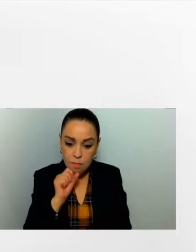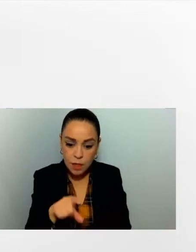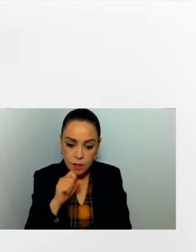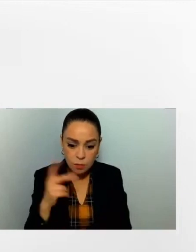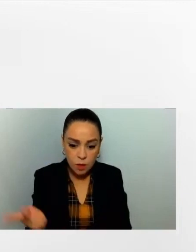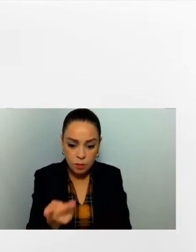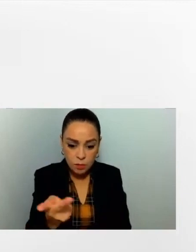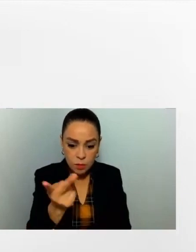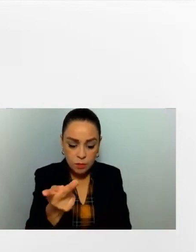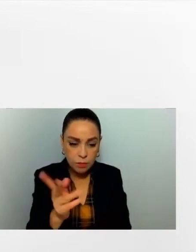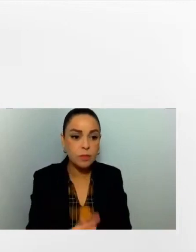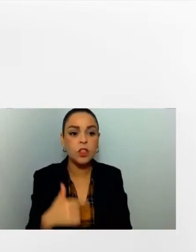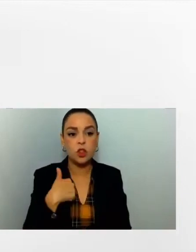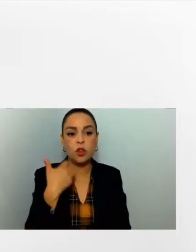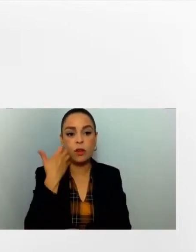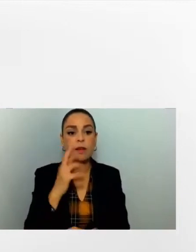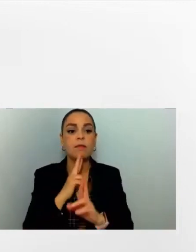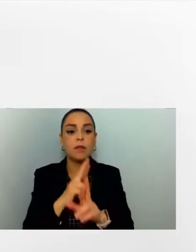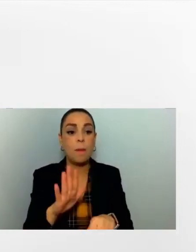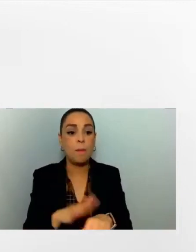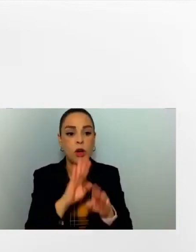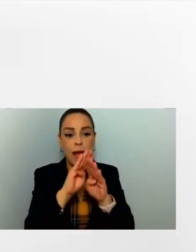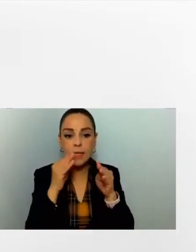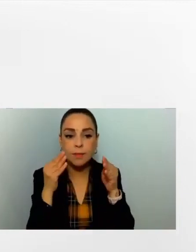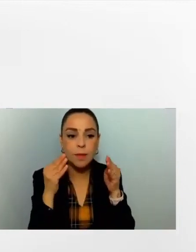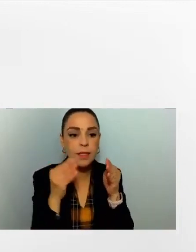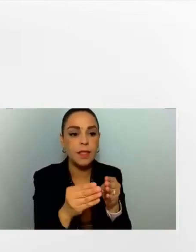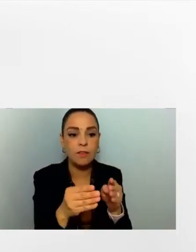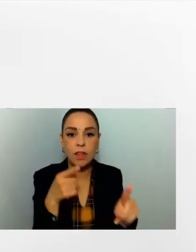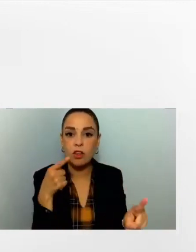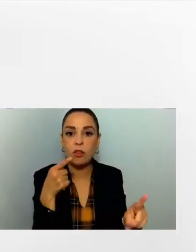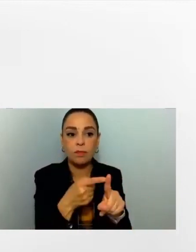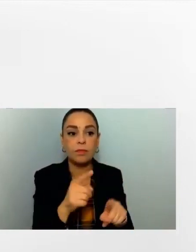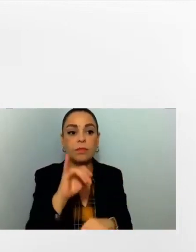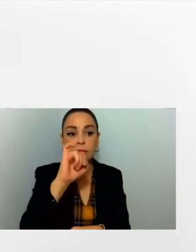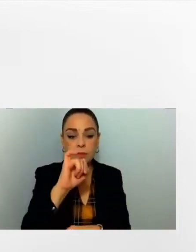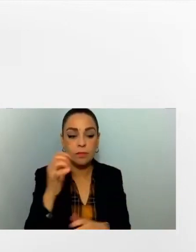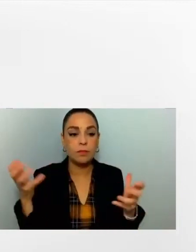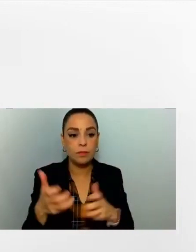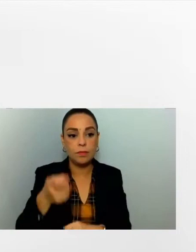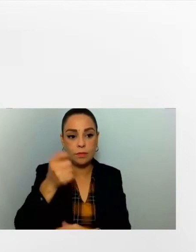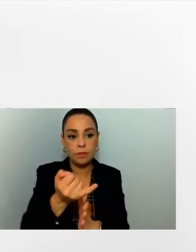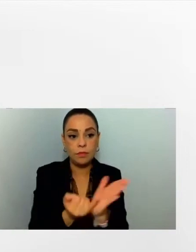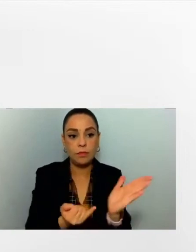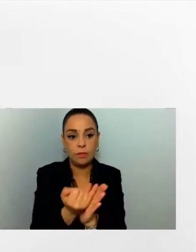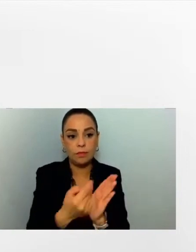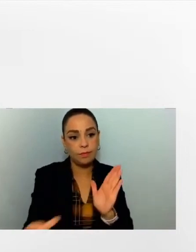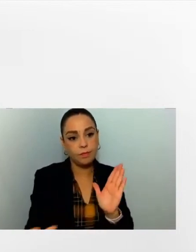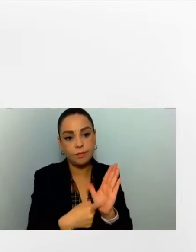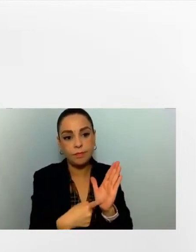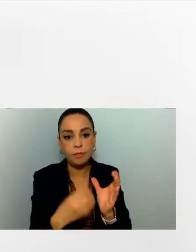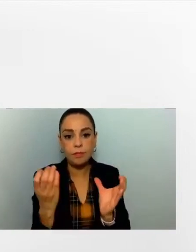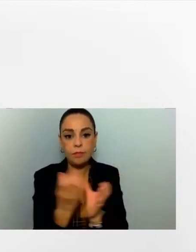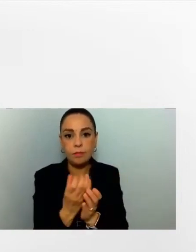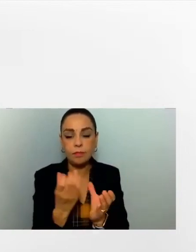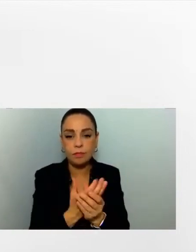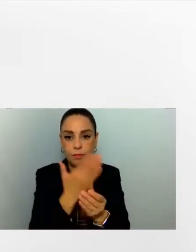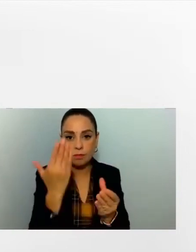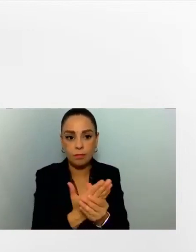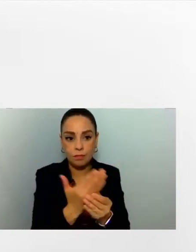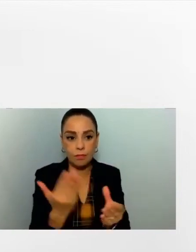yo, tal vez porque es muy específica y sí está resuelta específicamente en el cuaderno y para